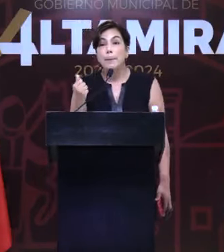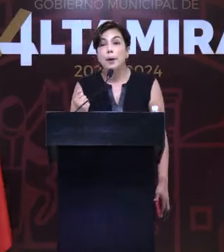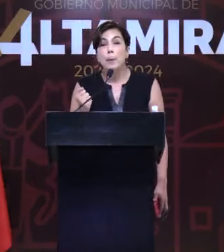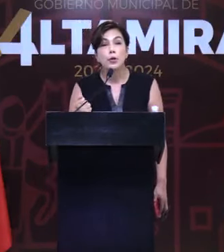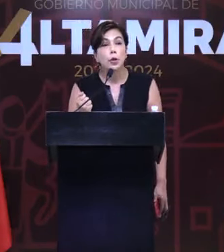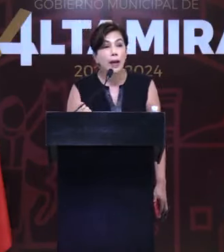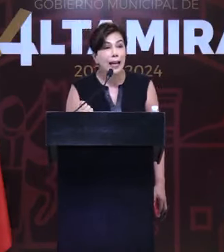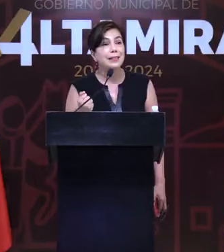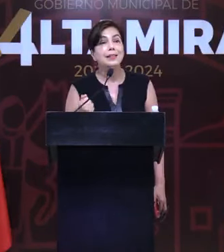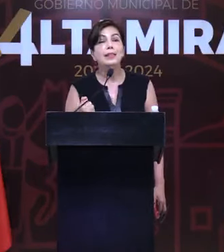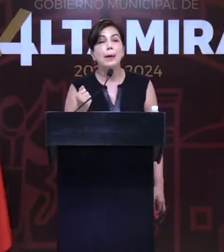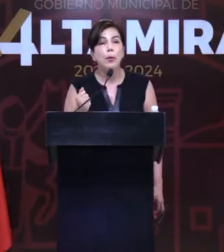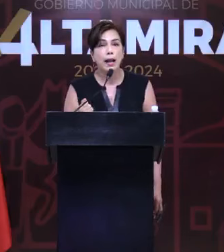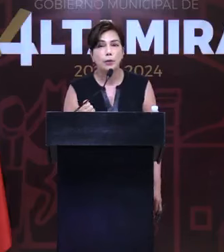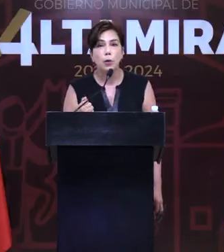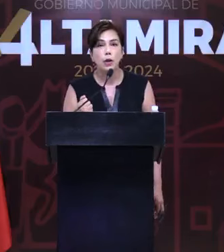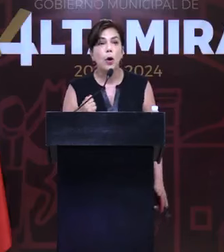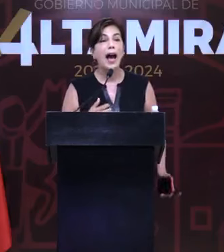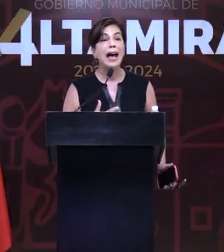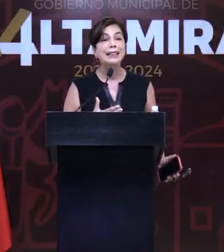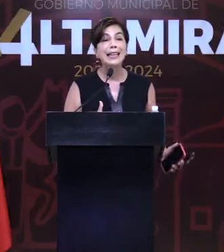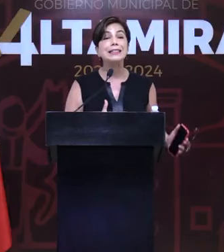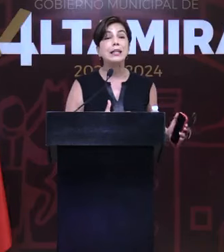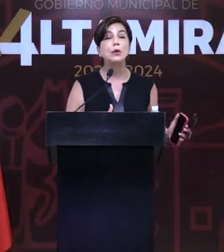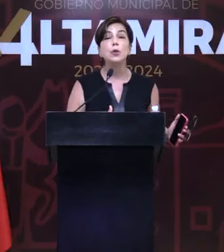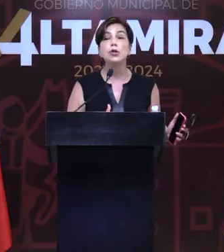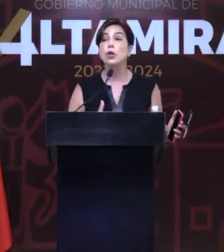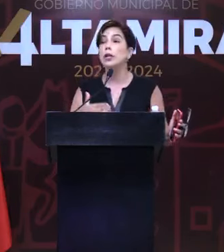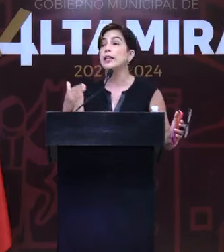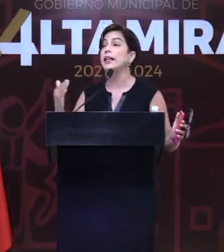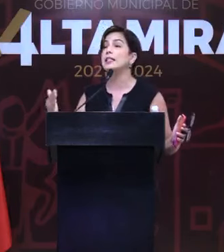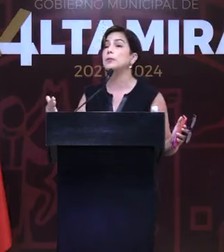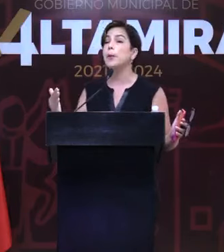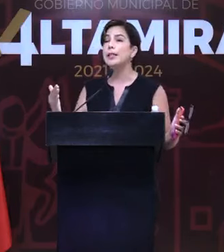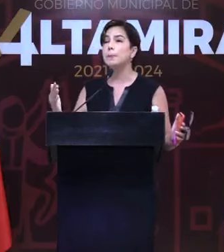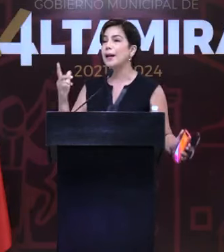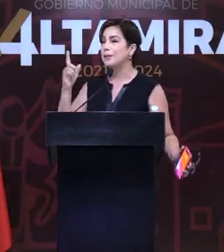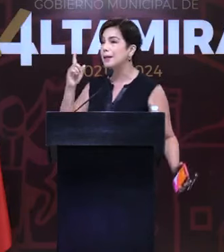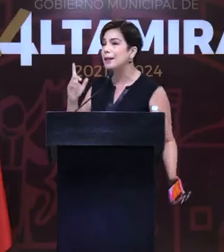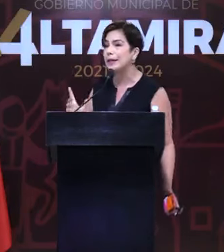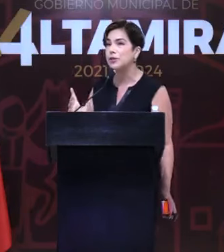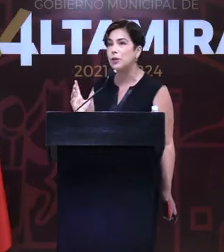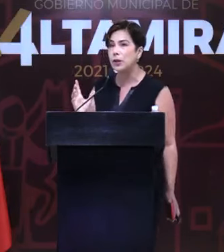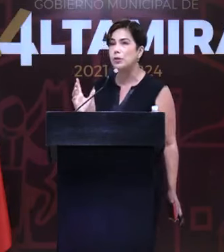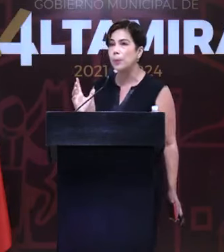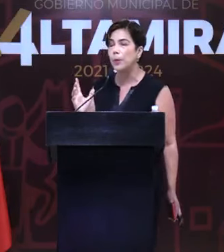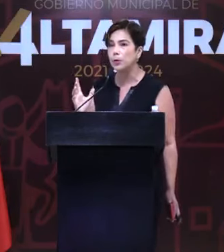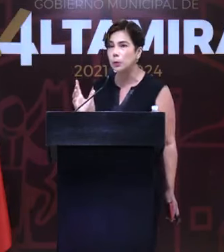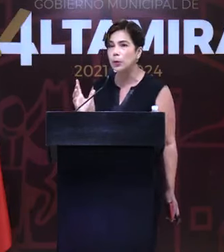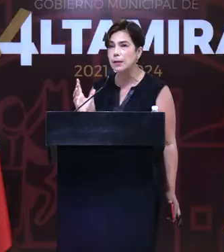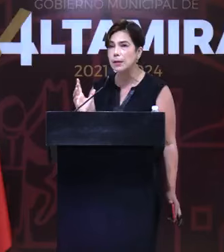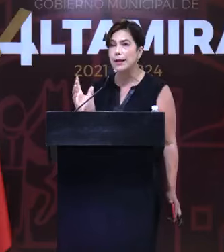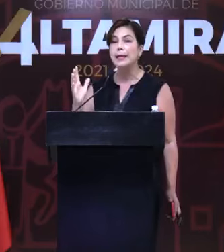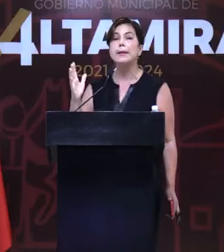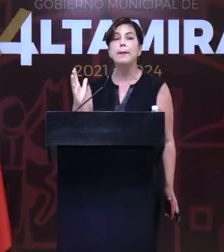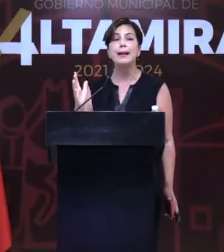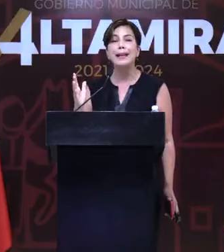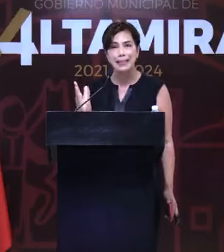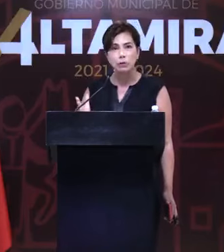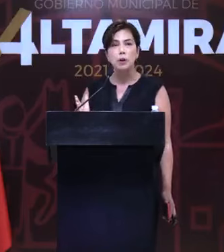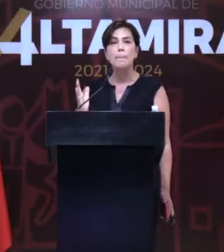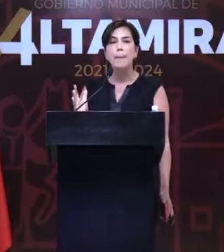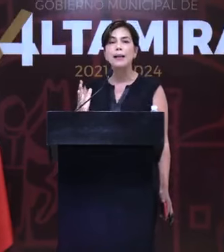De proporcionarles ese laboratorio antes del curso y después para hacer detecciones oportunas y